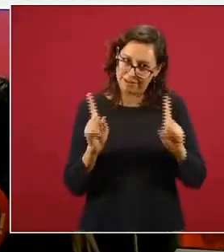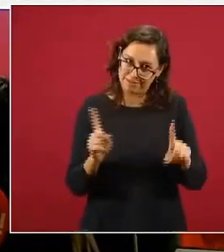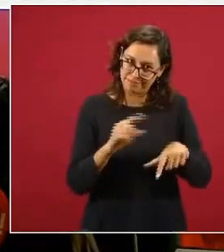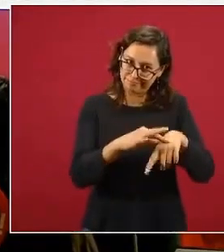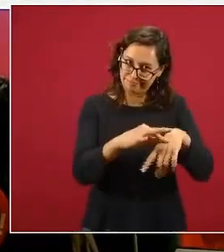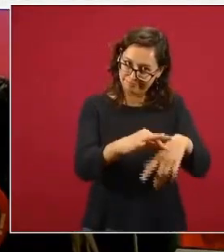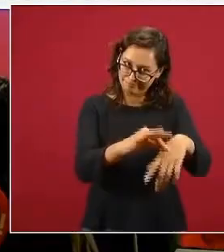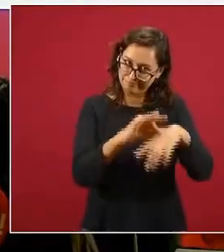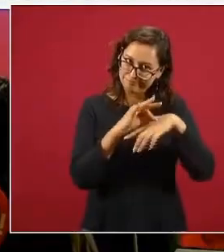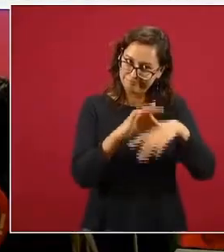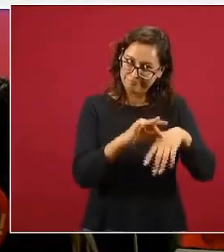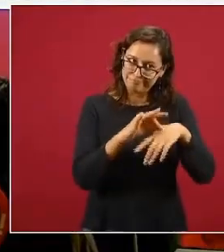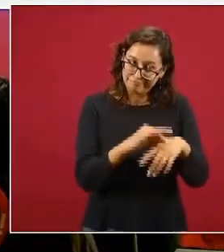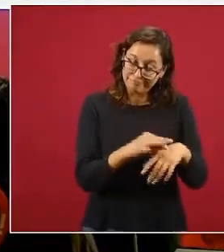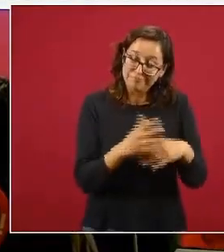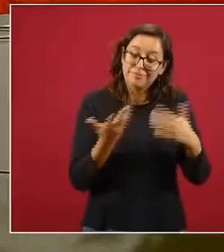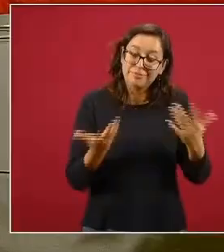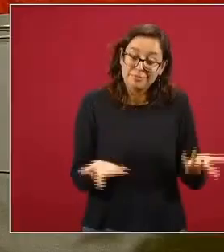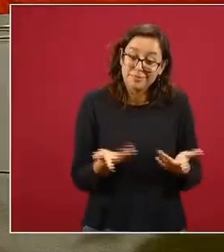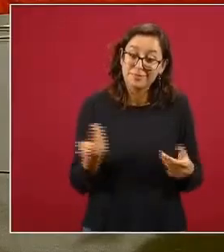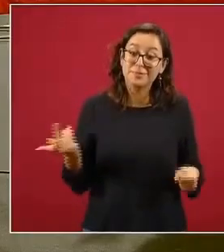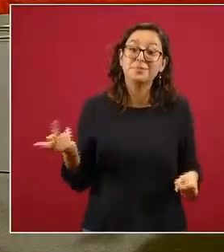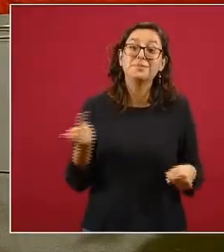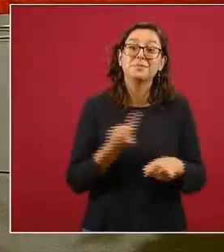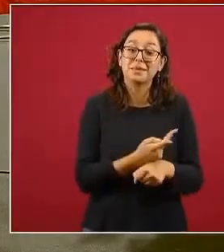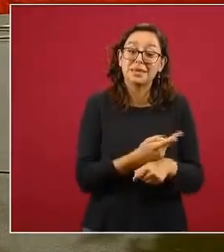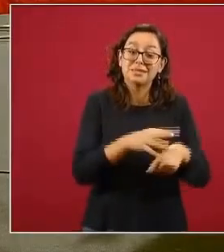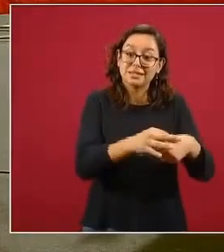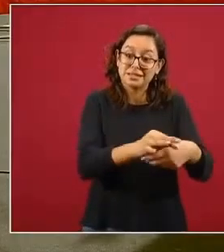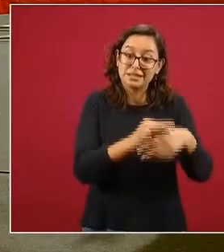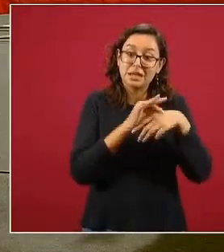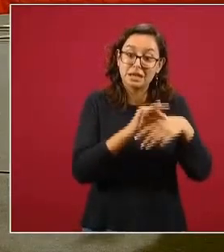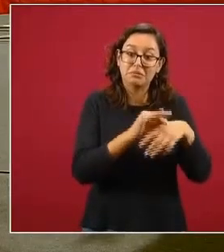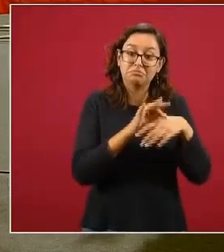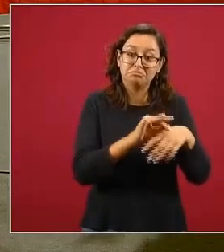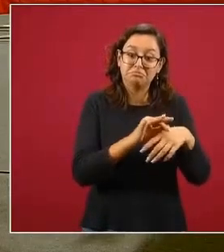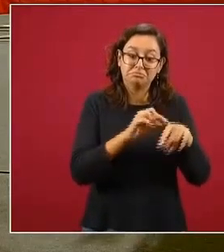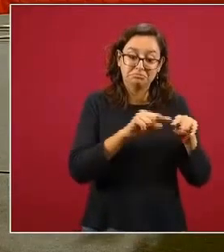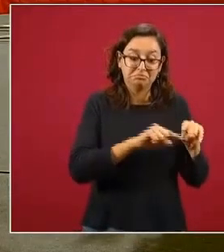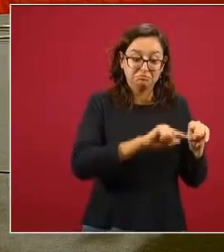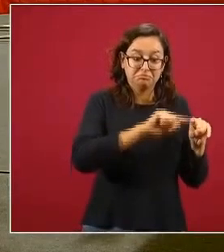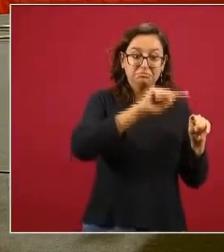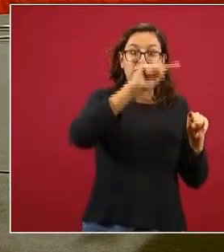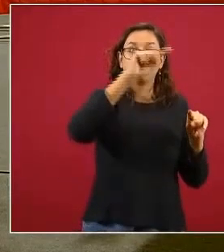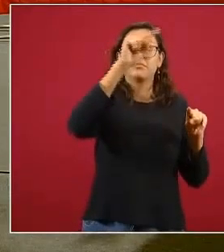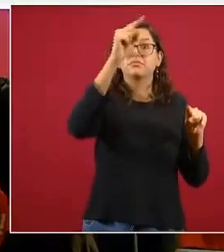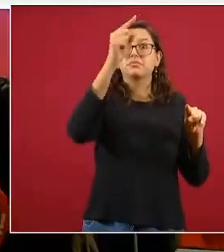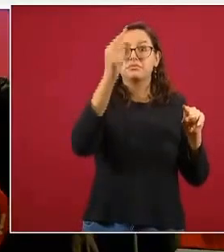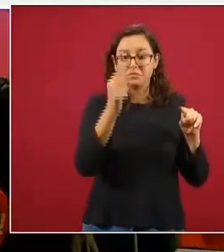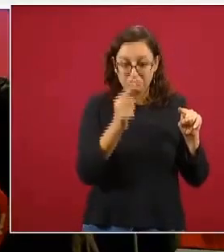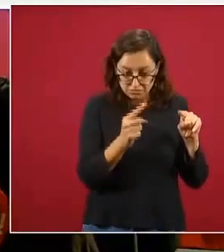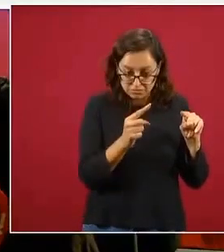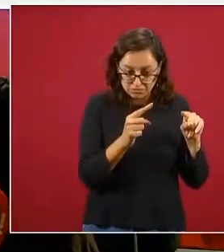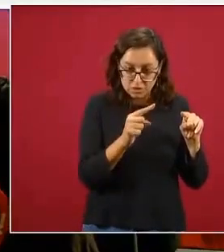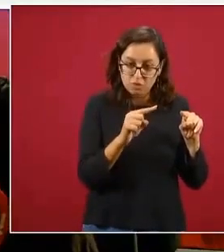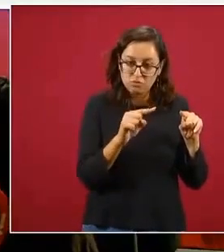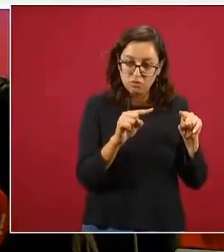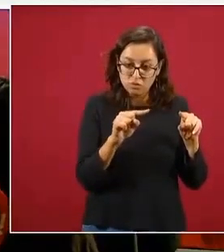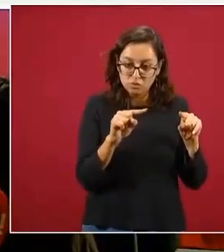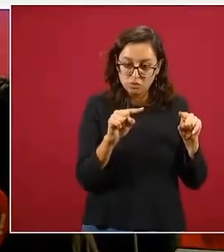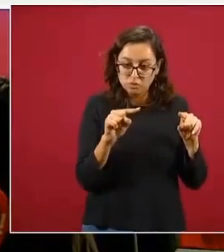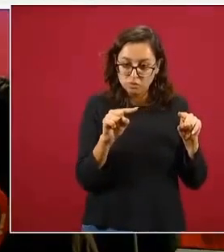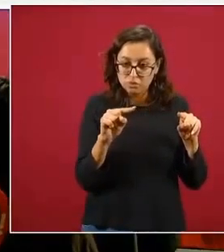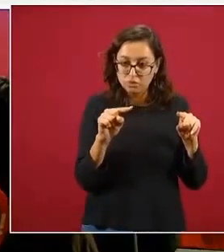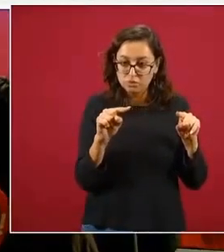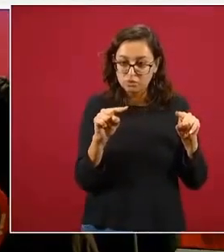ocurrir. Y lo que puede ocurrir es que se estanque el descenso de la epidemia, que se limite. ¿Por qué